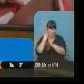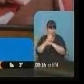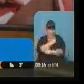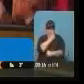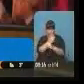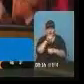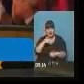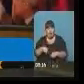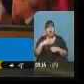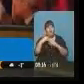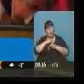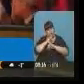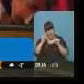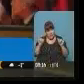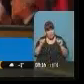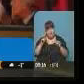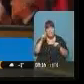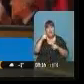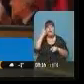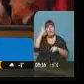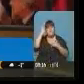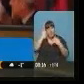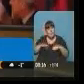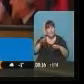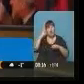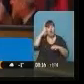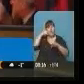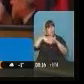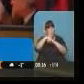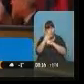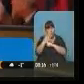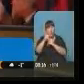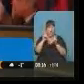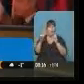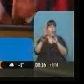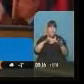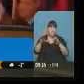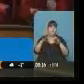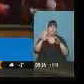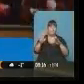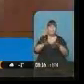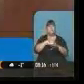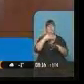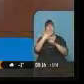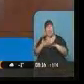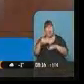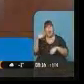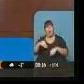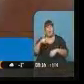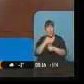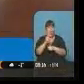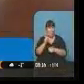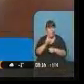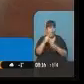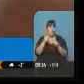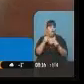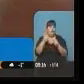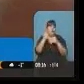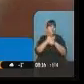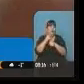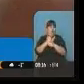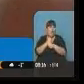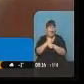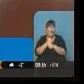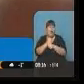porque hay que decir digamos al principio el parlasur tenía una dinámica bastante lenta porque estaba funcionando